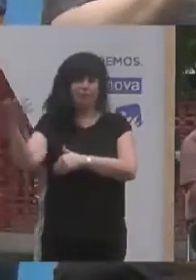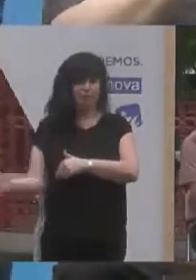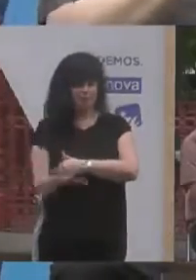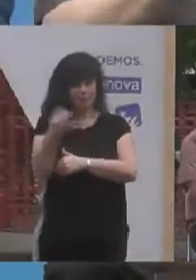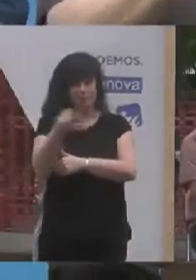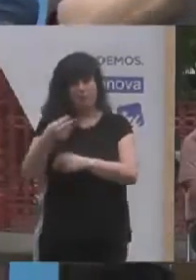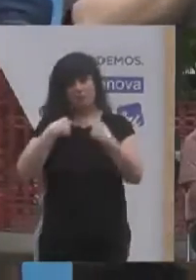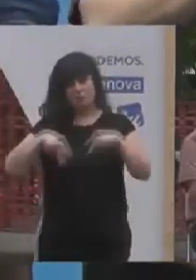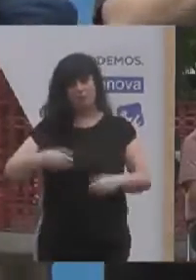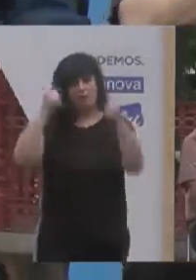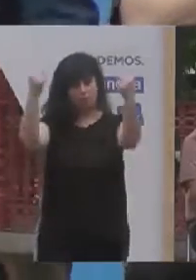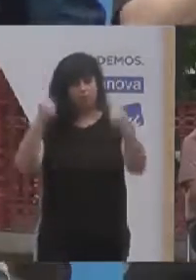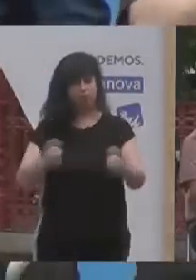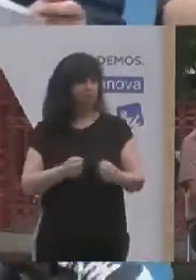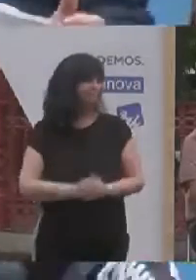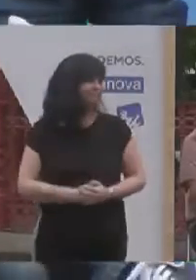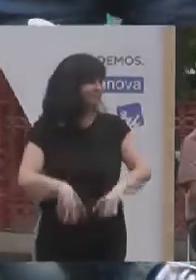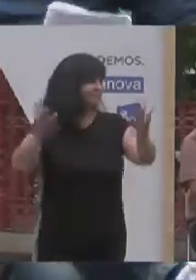gracias.